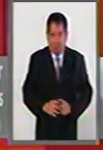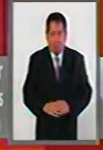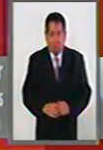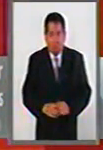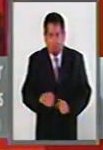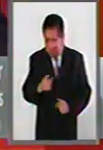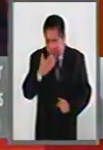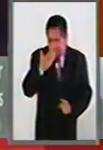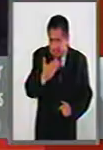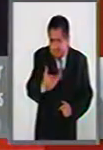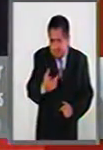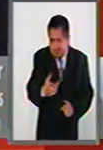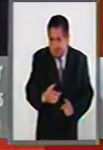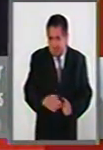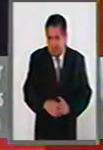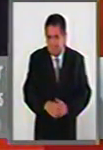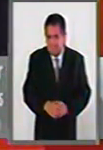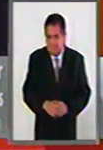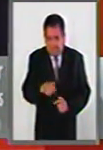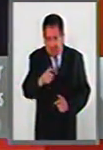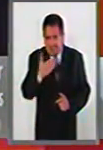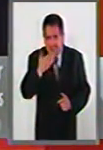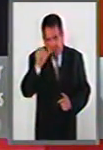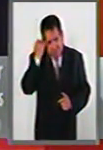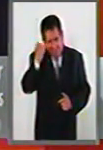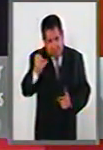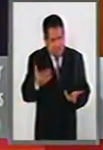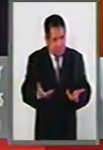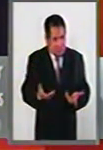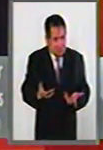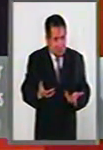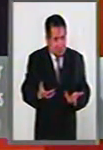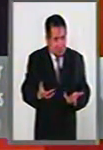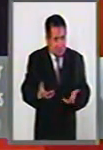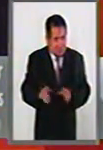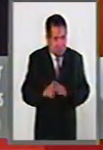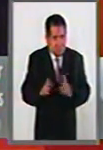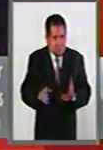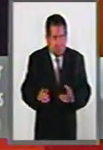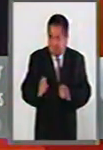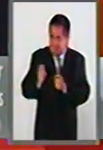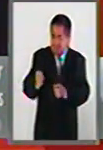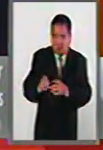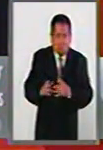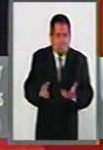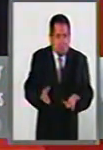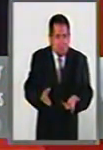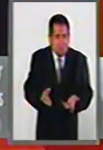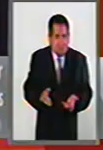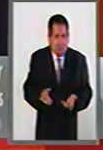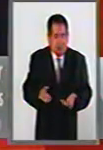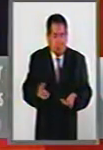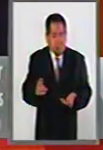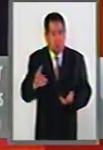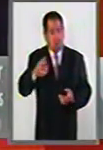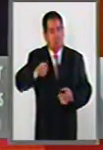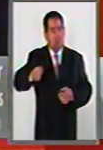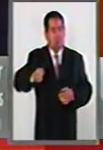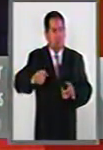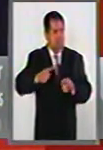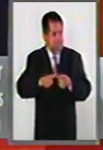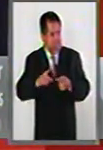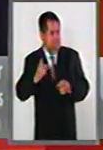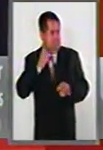¿Eso está bien? ¿Eso establece garantías al poder